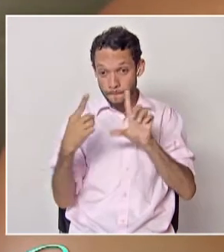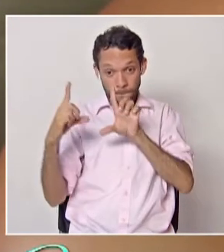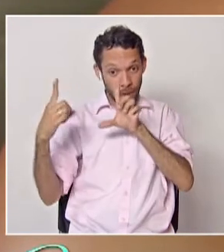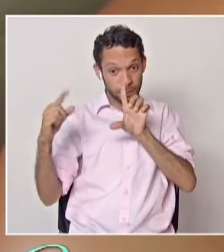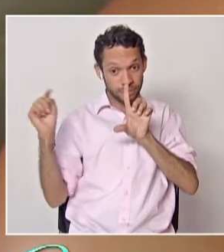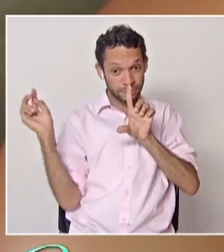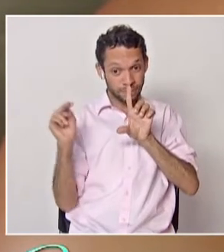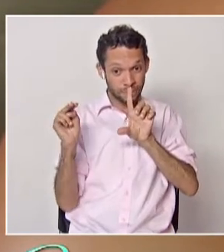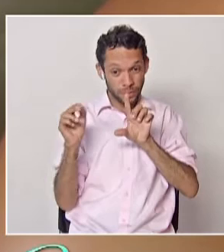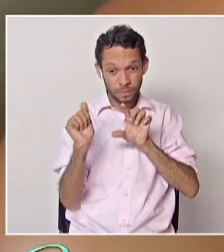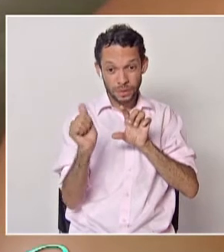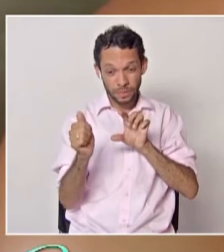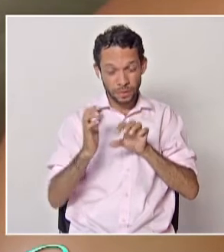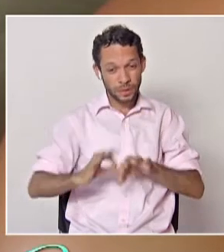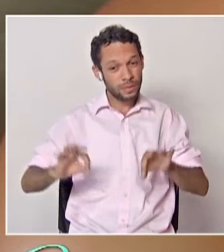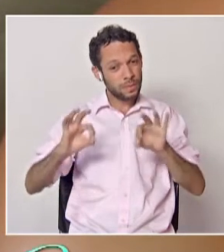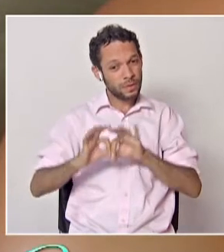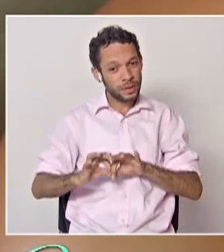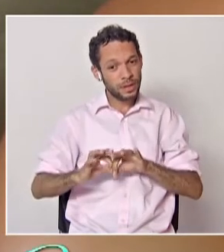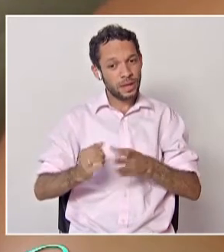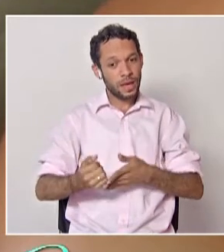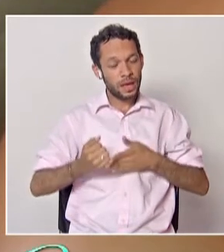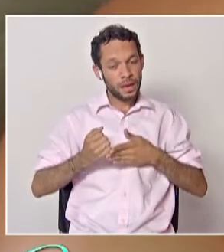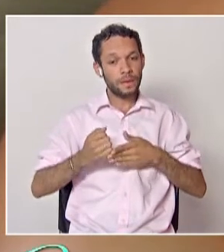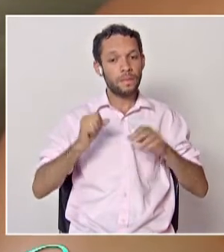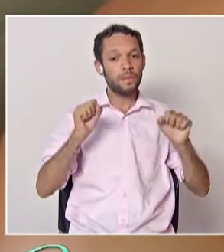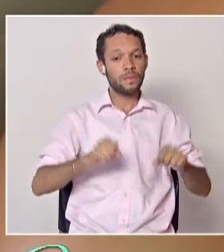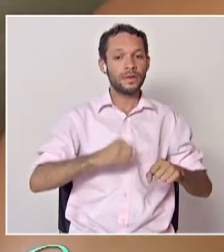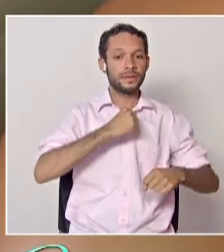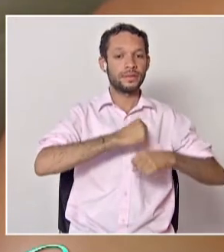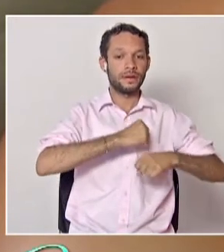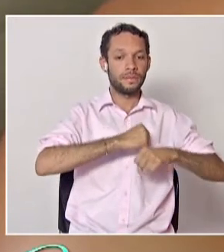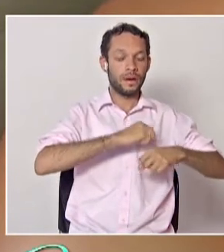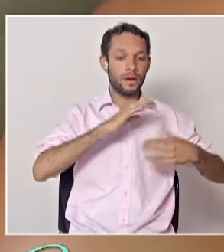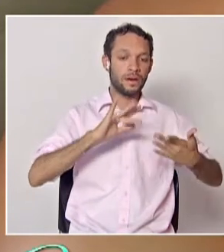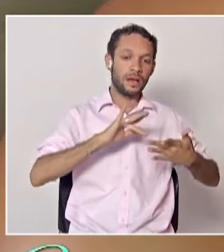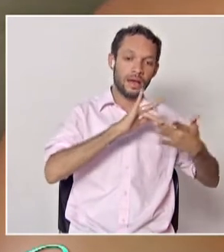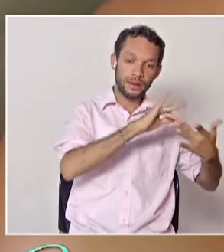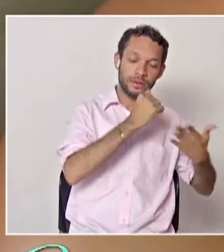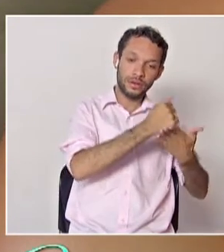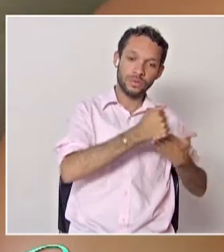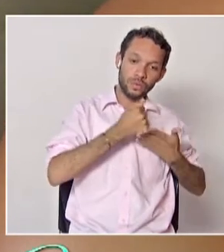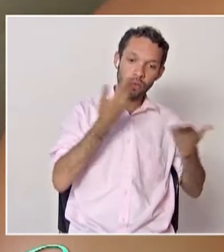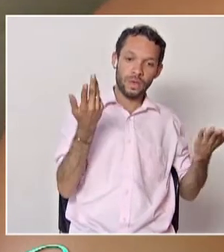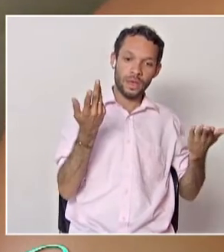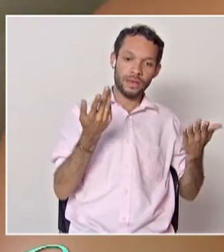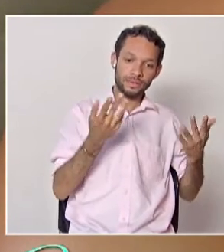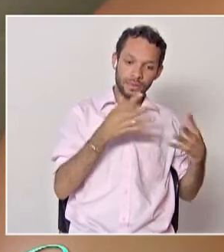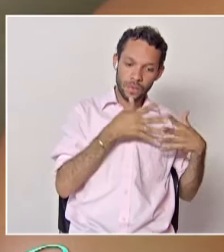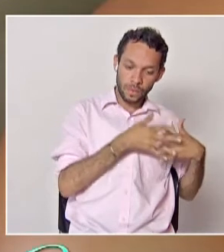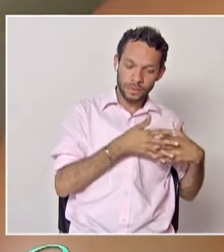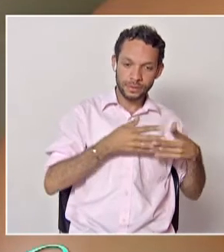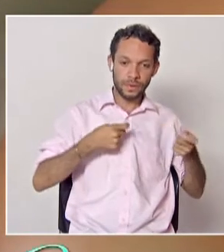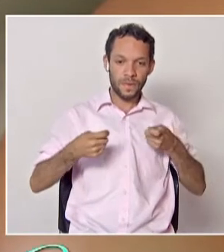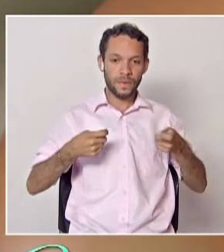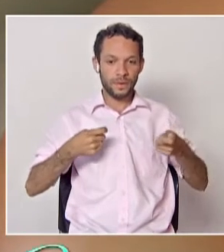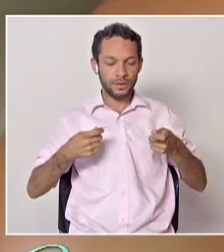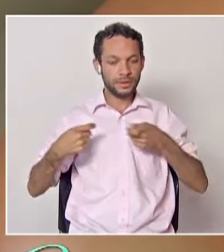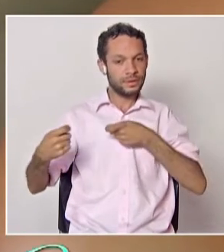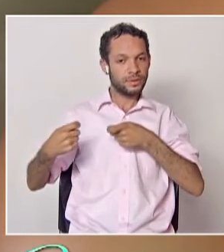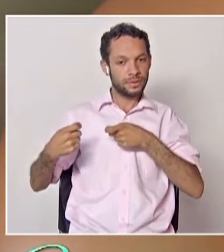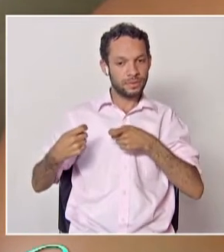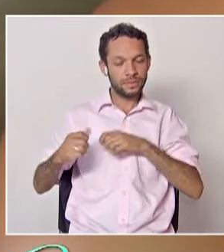la hacían con espinas de peces porque no existía el metal. Y por si quedan dudas, quiero que lean que el último